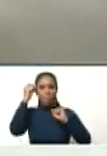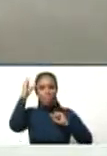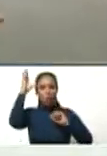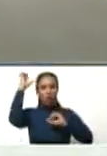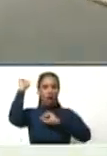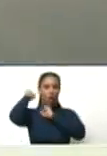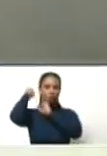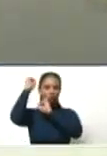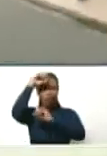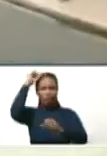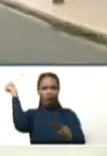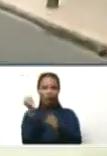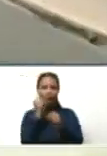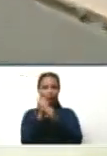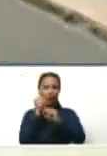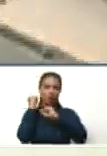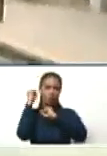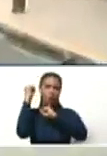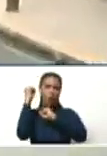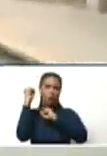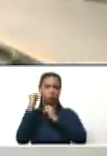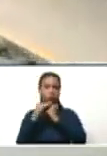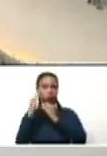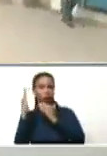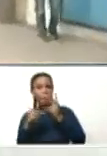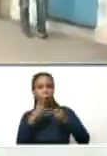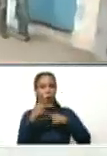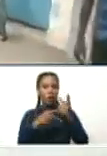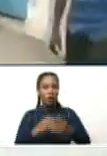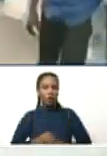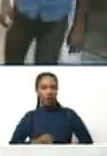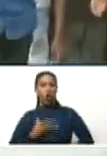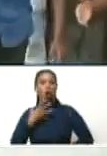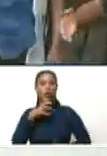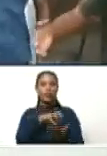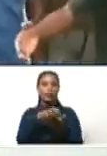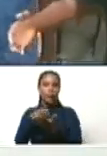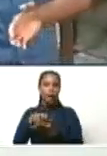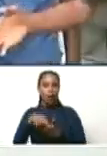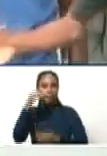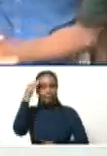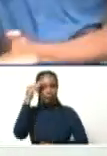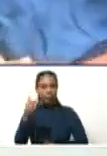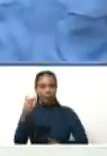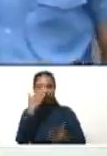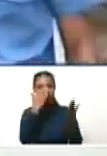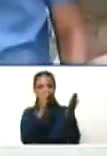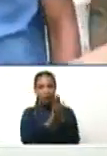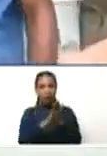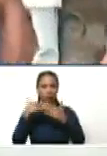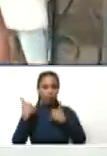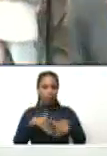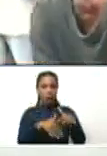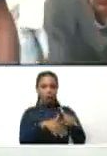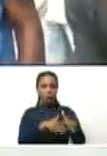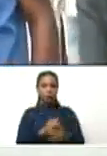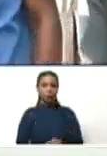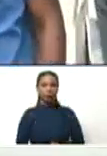victoria, de gestar victoria, por el lado político de fundar estados y por el lado militar de enfrentar ejército con